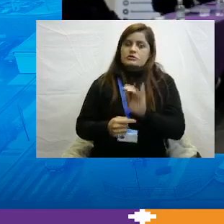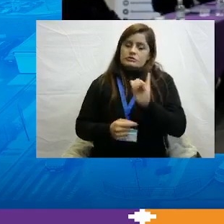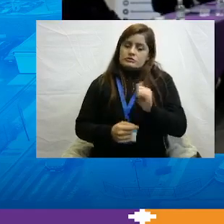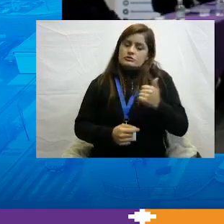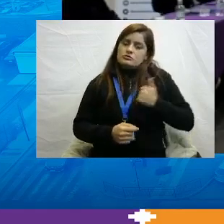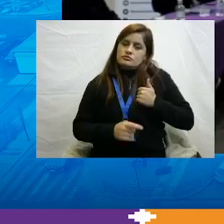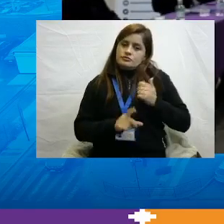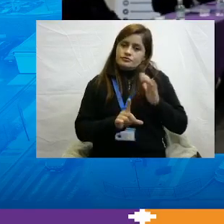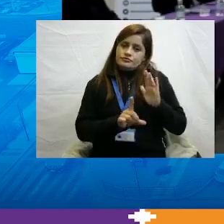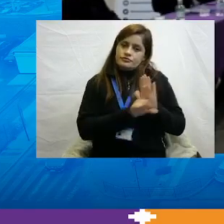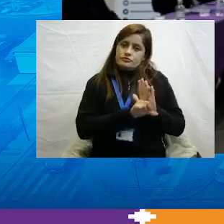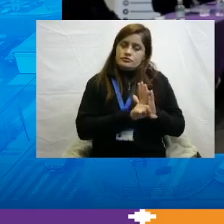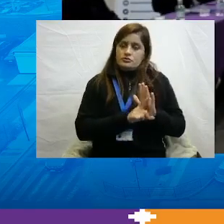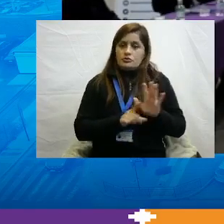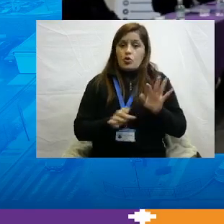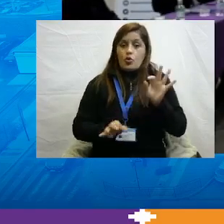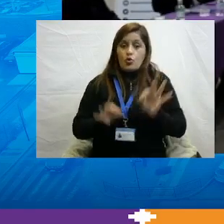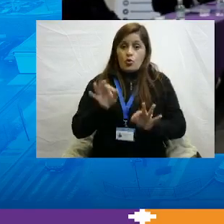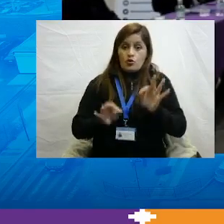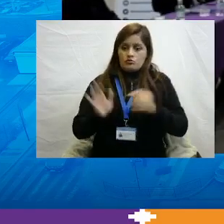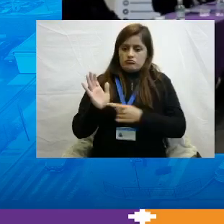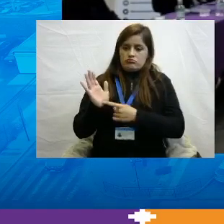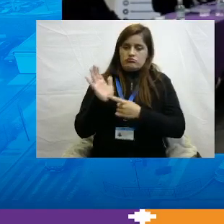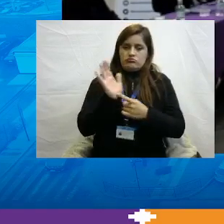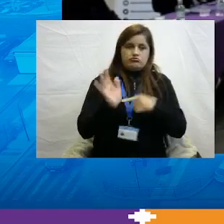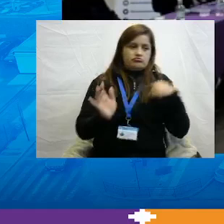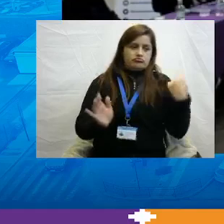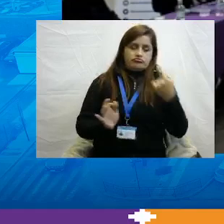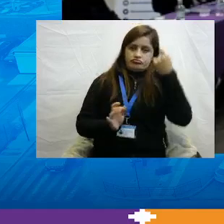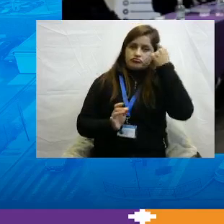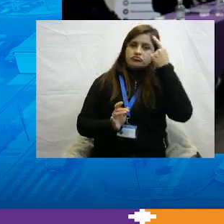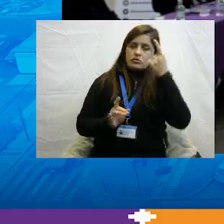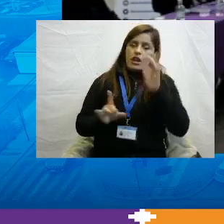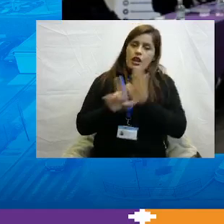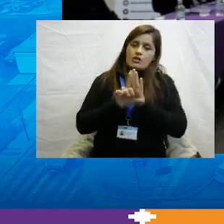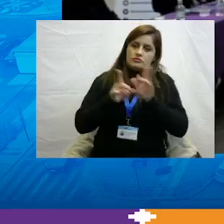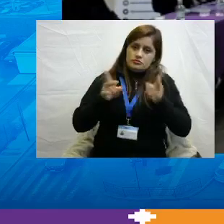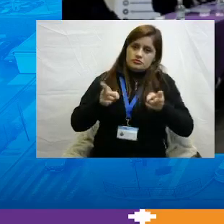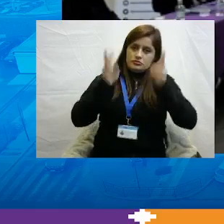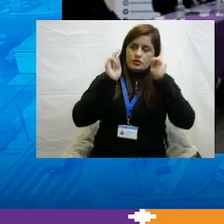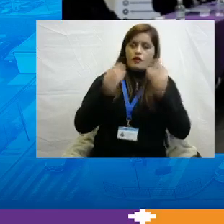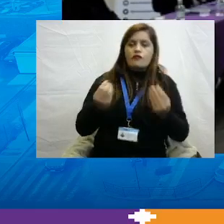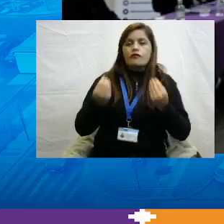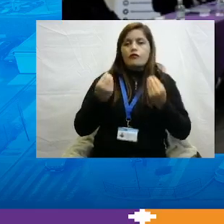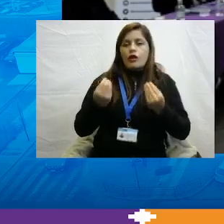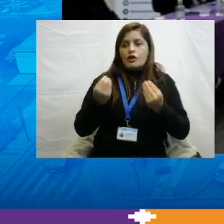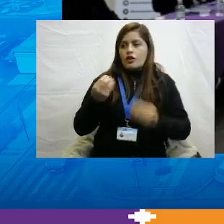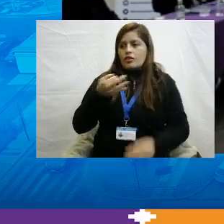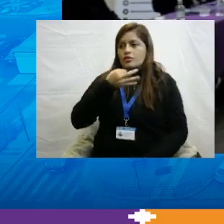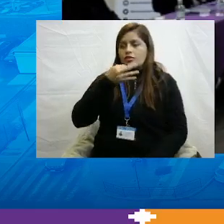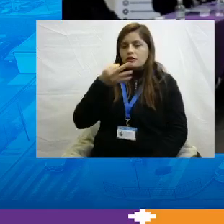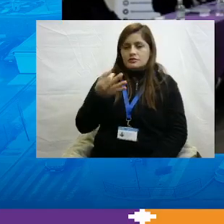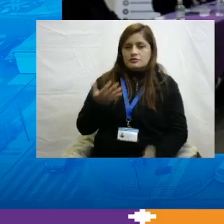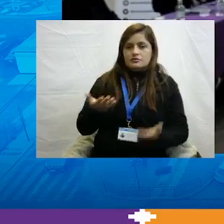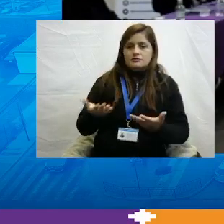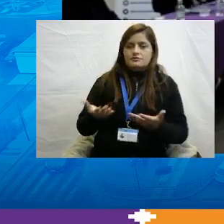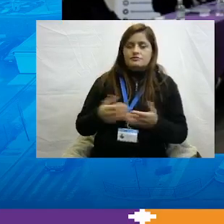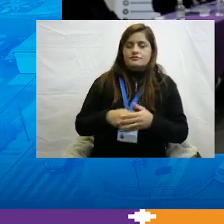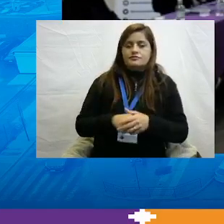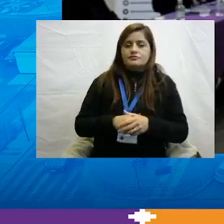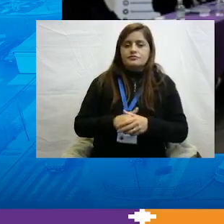si lo presenta jurídico, uno entiende que estaríamos en lo legal. Y qué bueno que se hagan estas consideraciones, porque como lo hemos